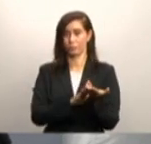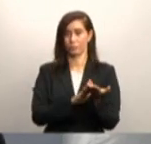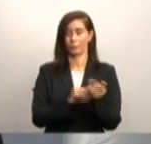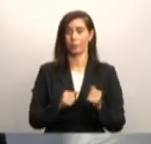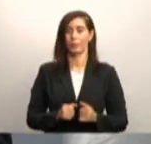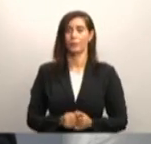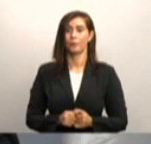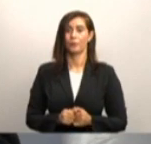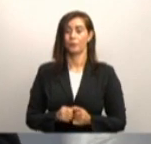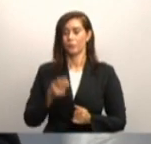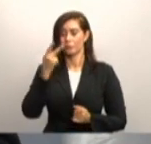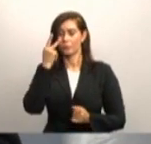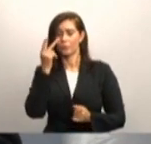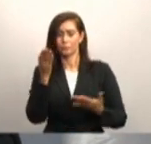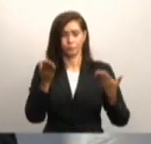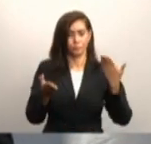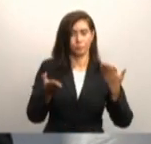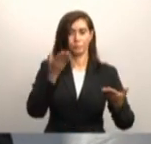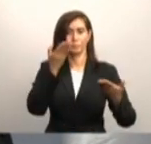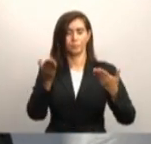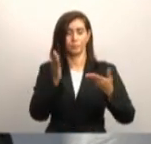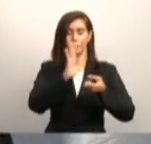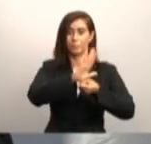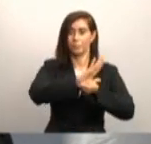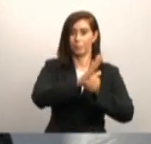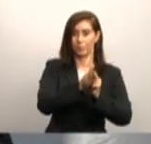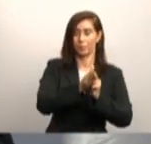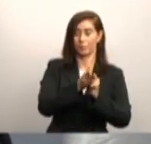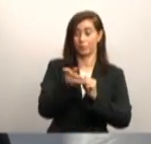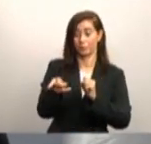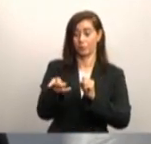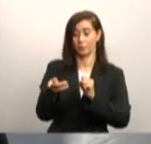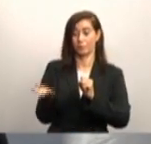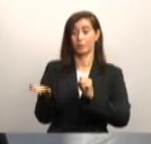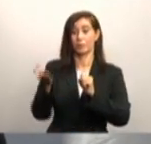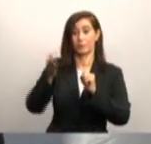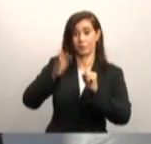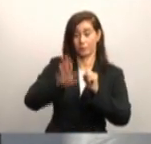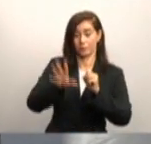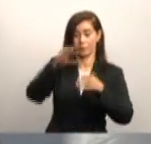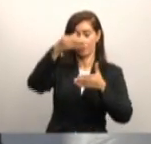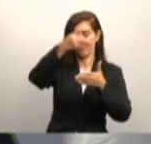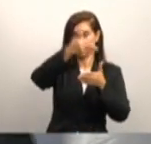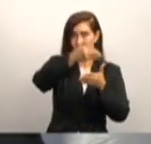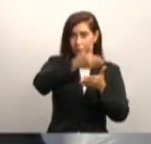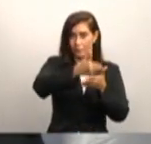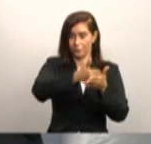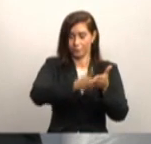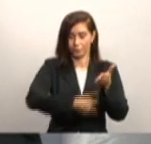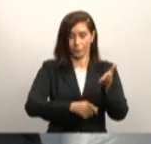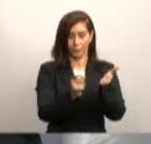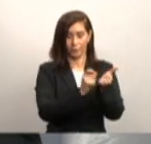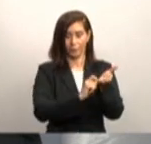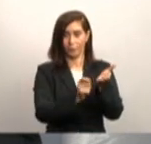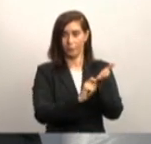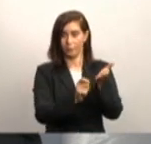establecer el nexo epidemiológico, esa persona fallecida entra dentro de los casos